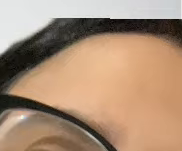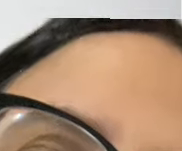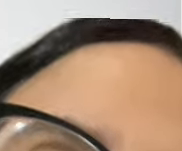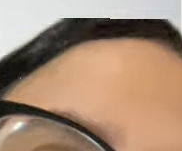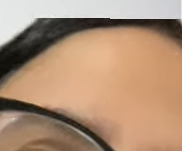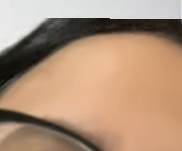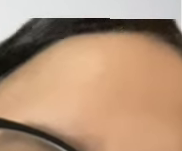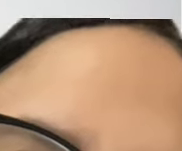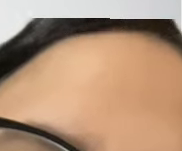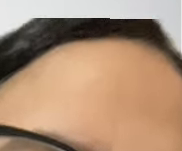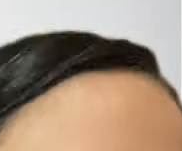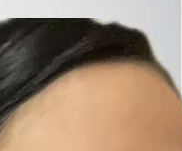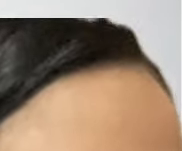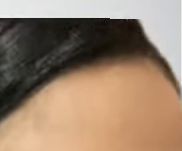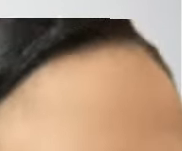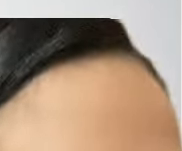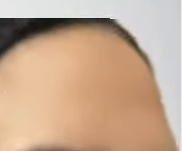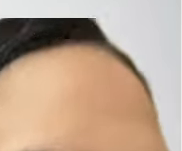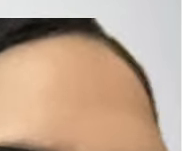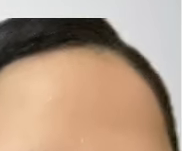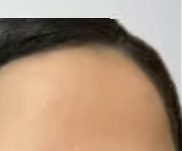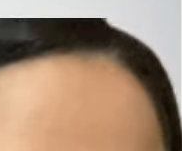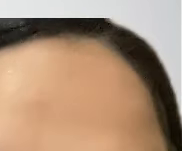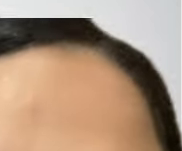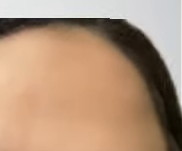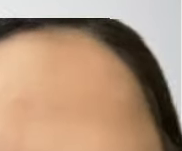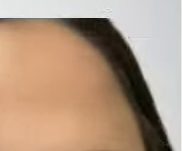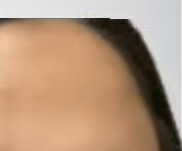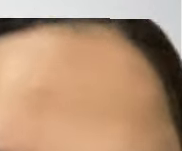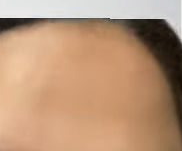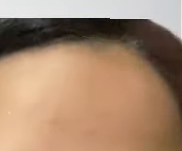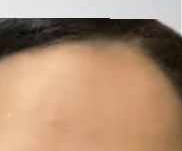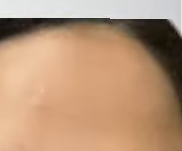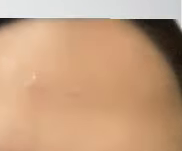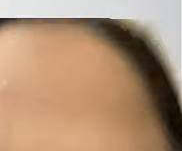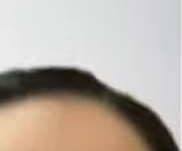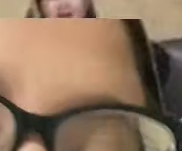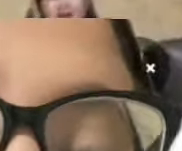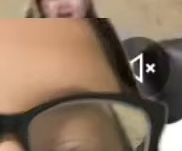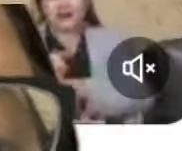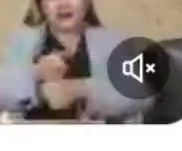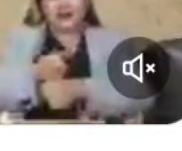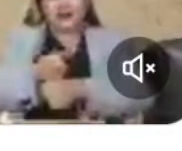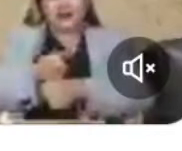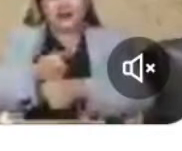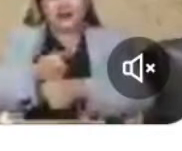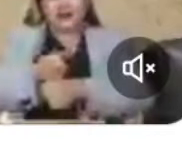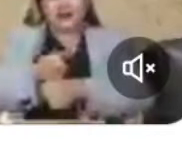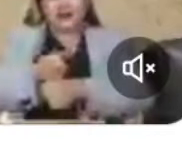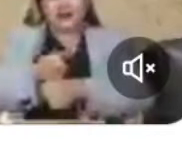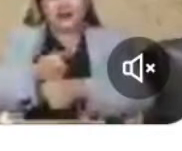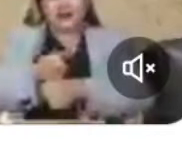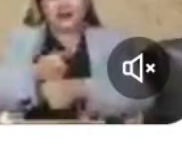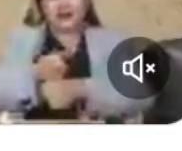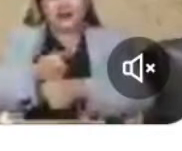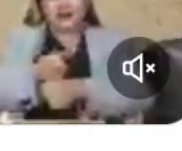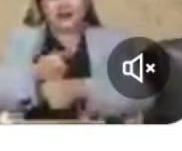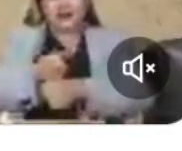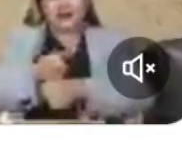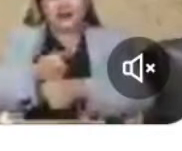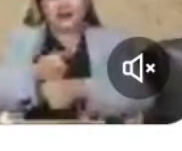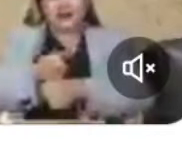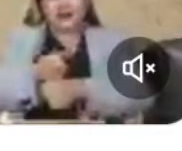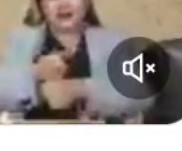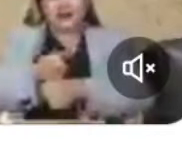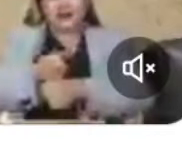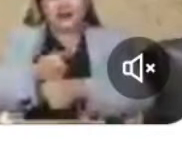nosotros tenemos que pagar su salario el de sus amiguitos el de su familia y por ahí usted puede encontrar cantidad de noticias en donde